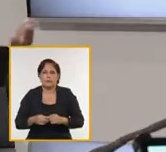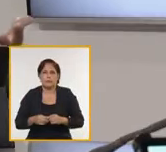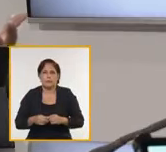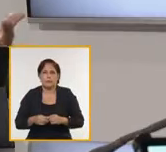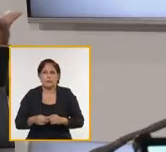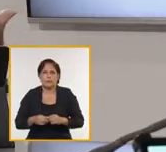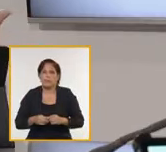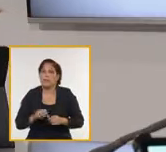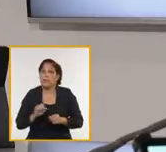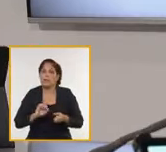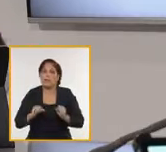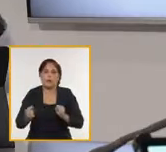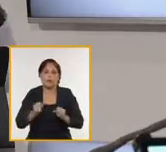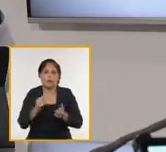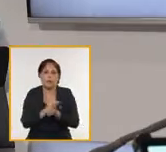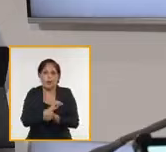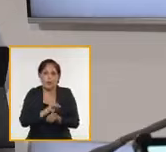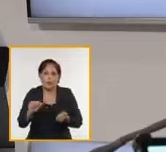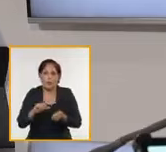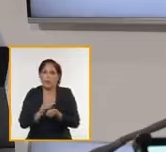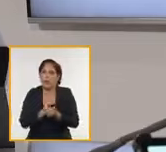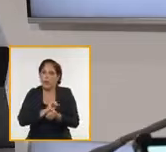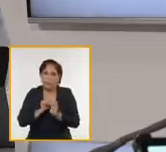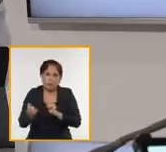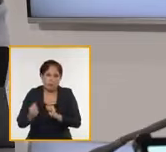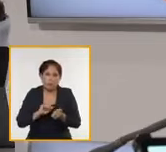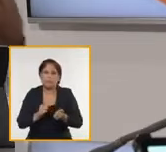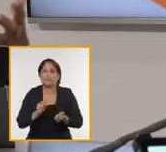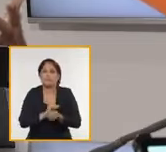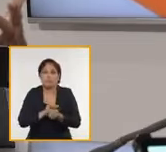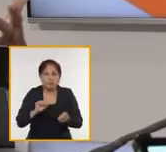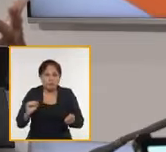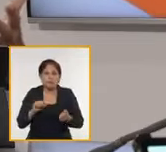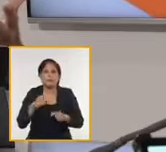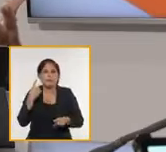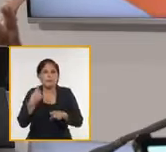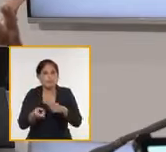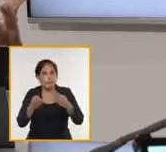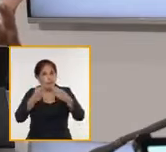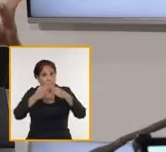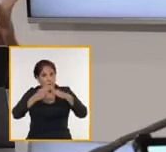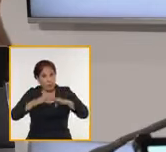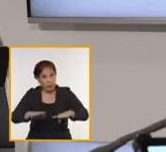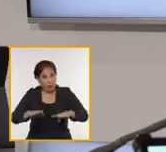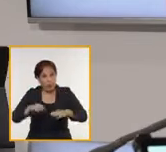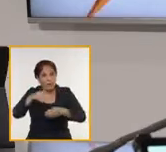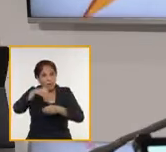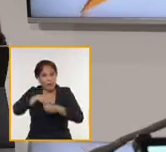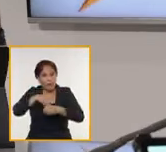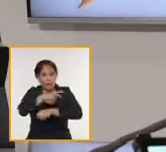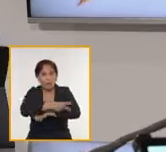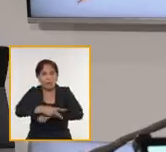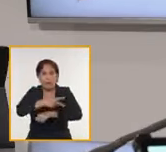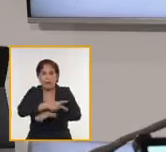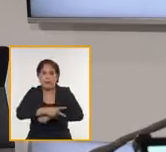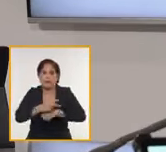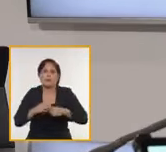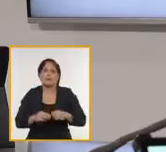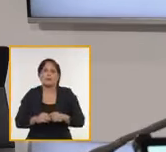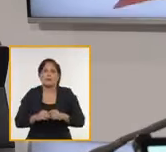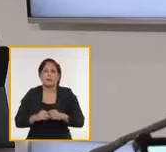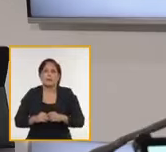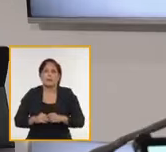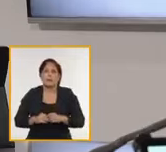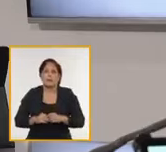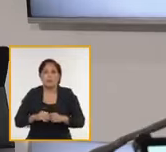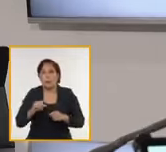ha controlado el terrorismo, se ha logrado tener una paz entre estos países y se ha llegado